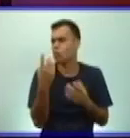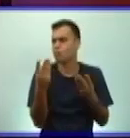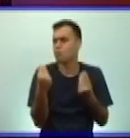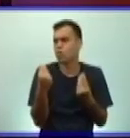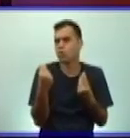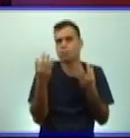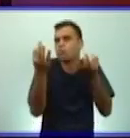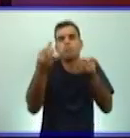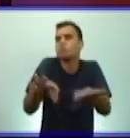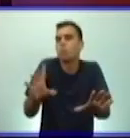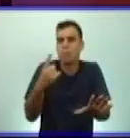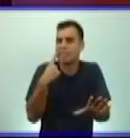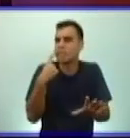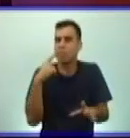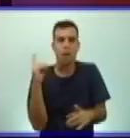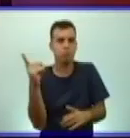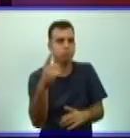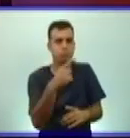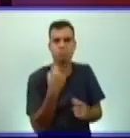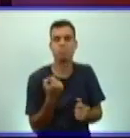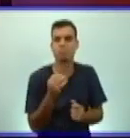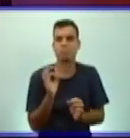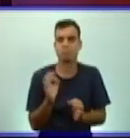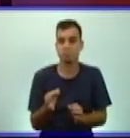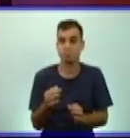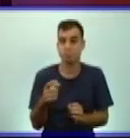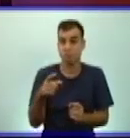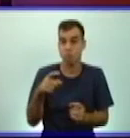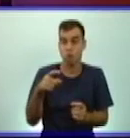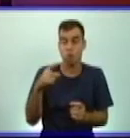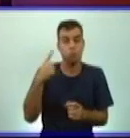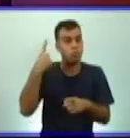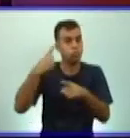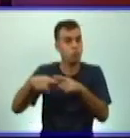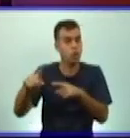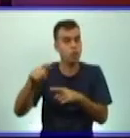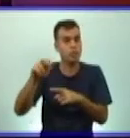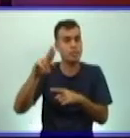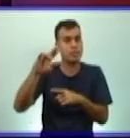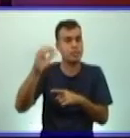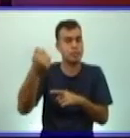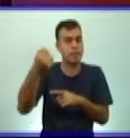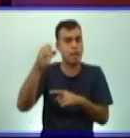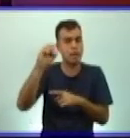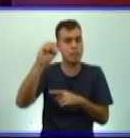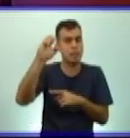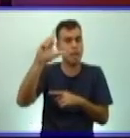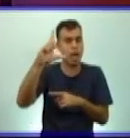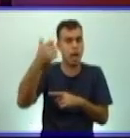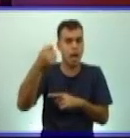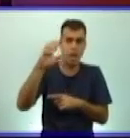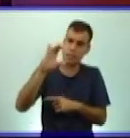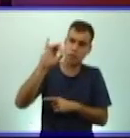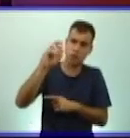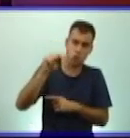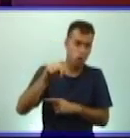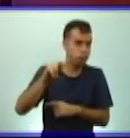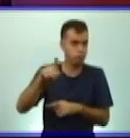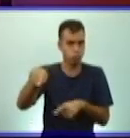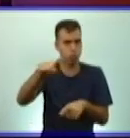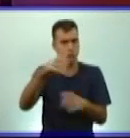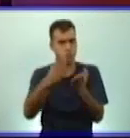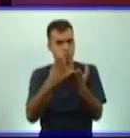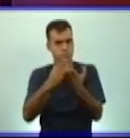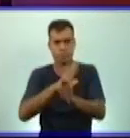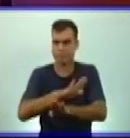tan común como el movimiento de traslación que ya ustedes en otros momentos conocen, o sea, ya han estudiado el movimiento traslacional